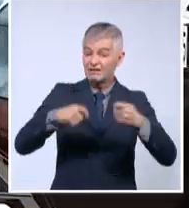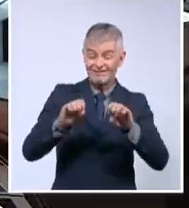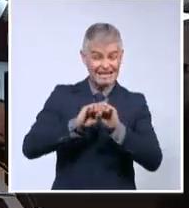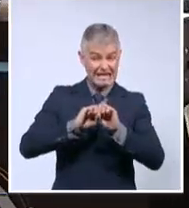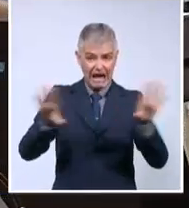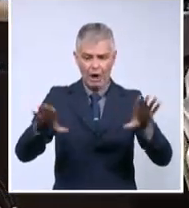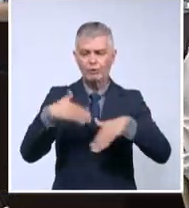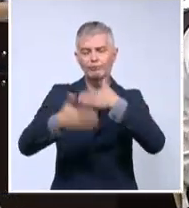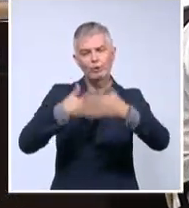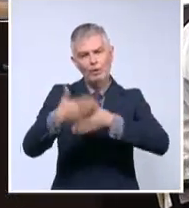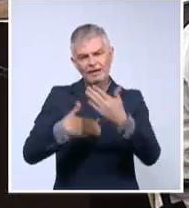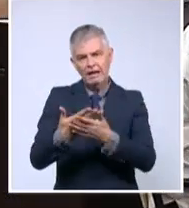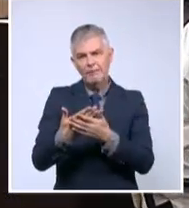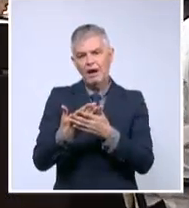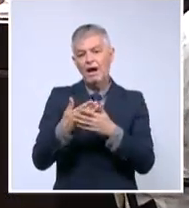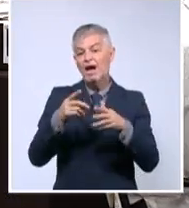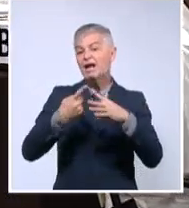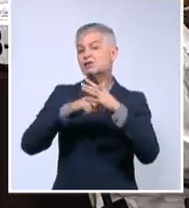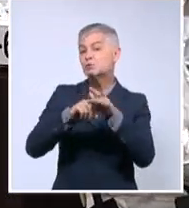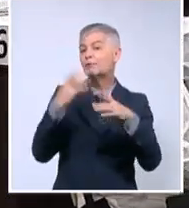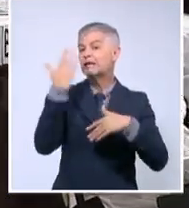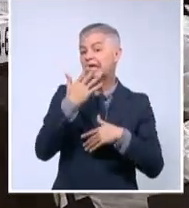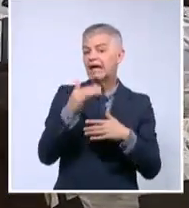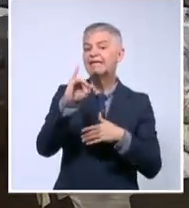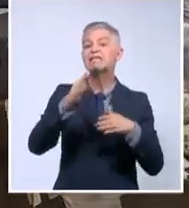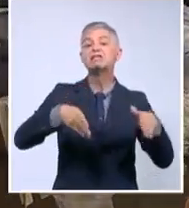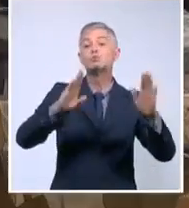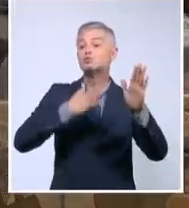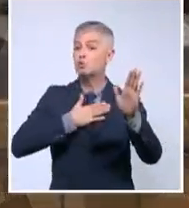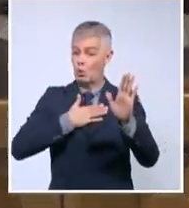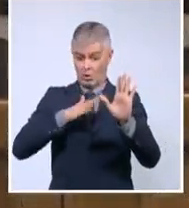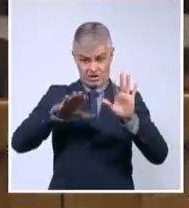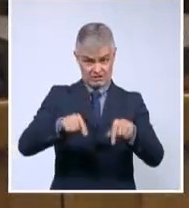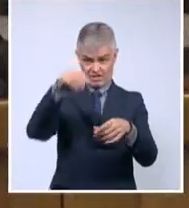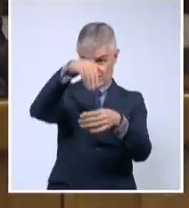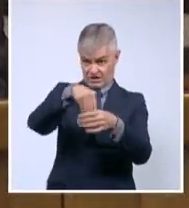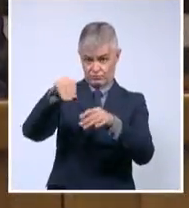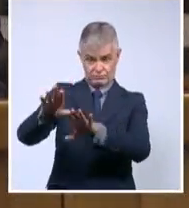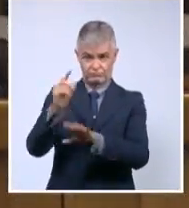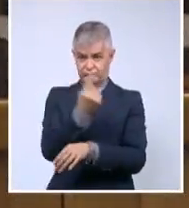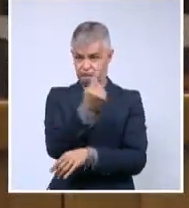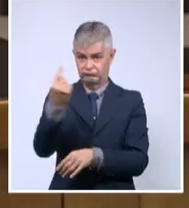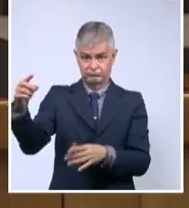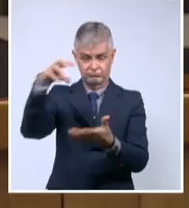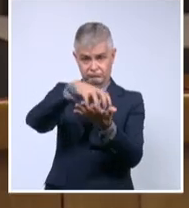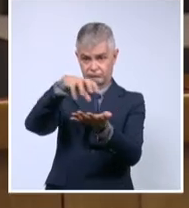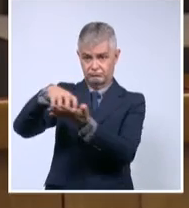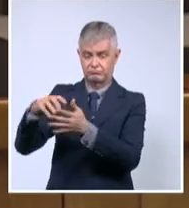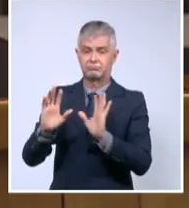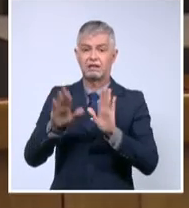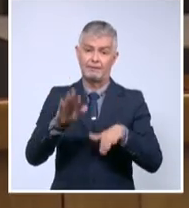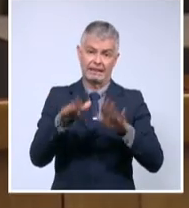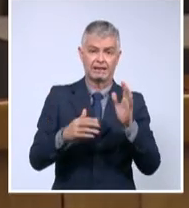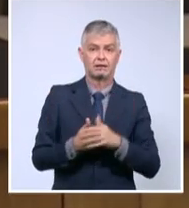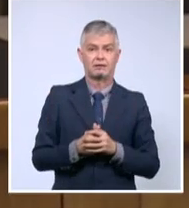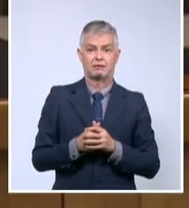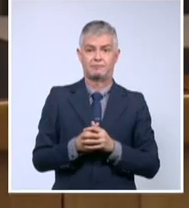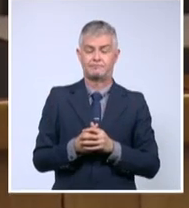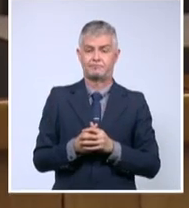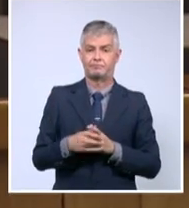los tienen que enfrentar y solucionar las instituciones a las que corresponda por su ámbito de acción.